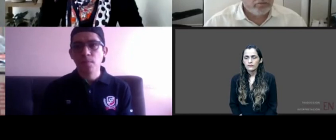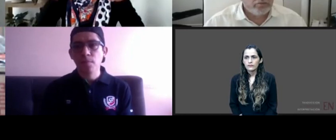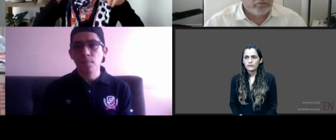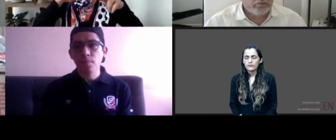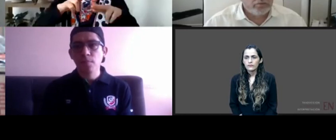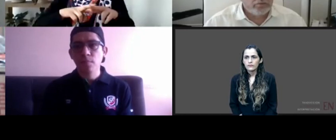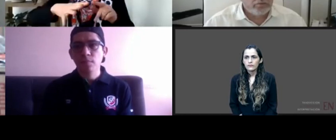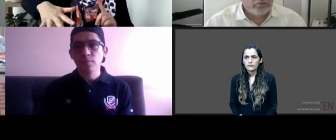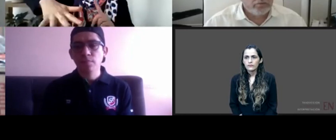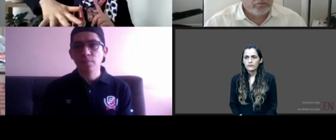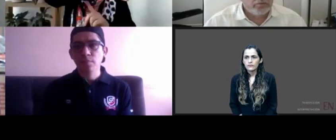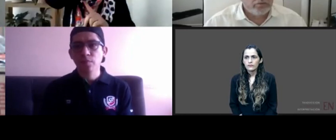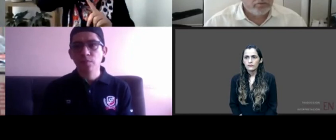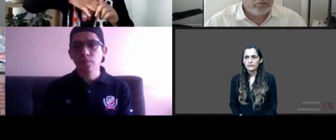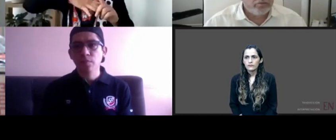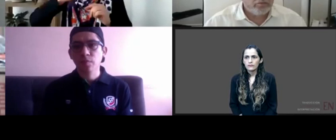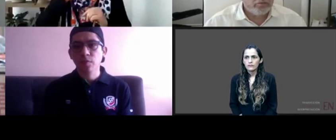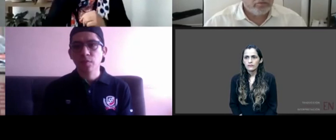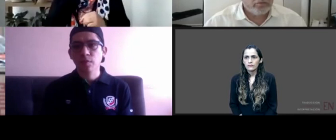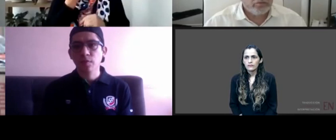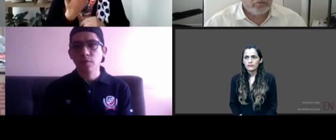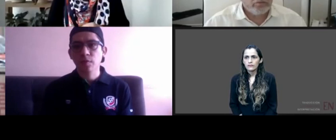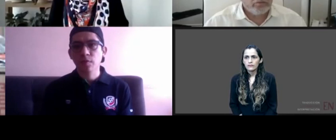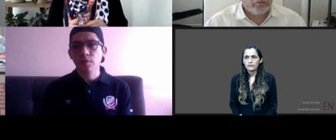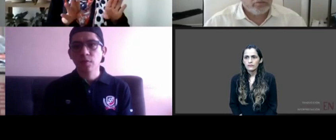sus especificidades y sus necesidades.